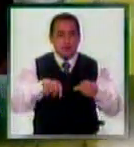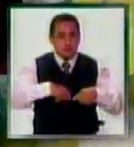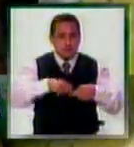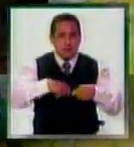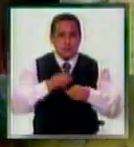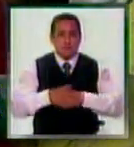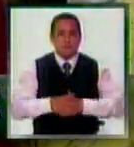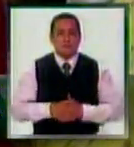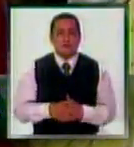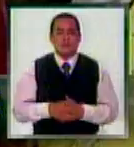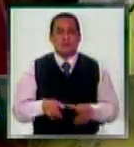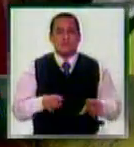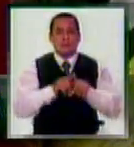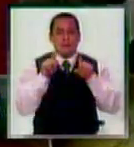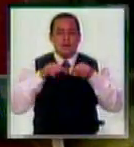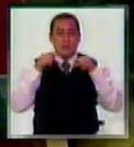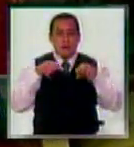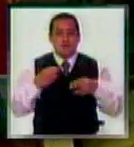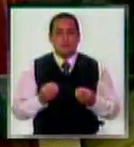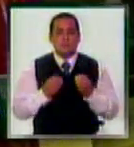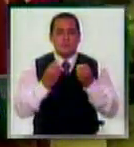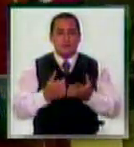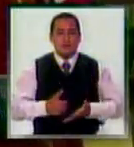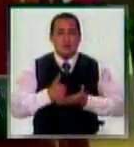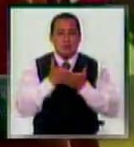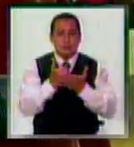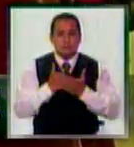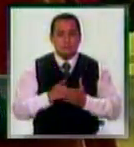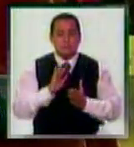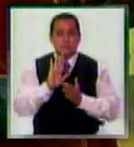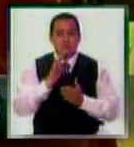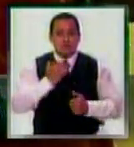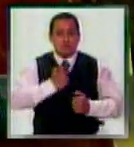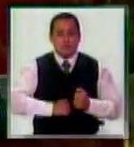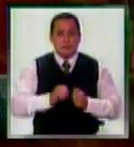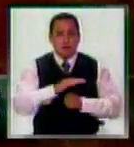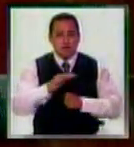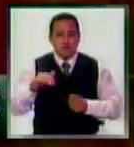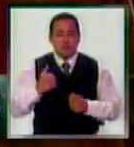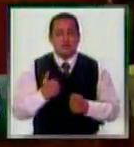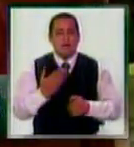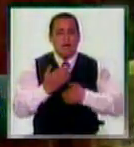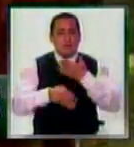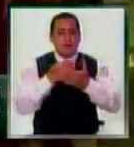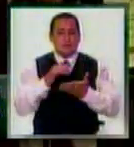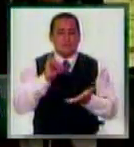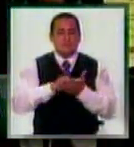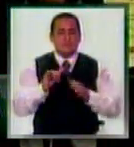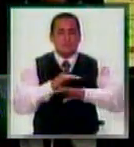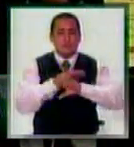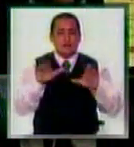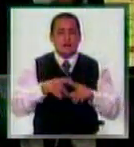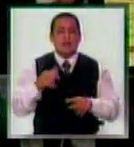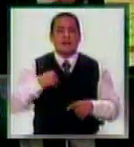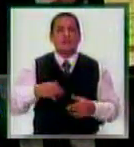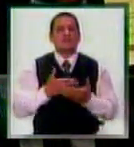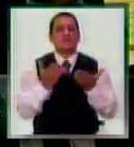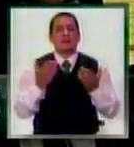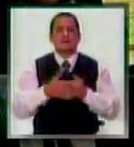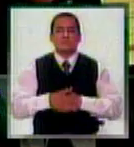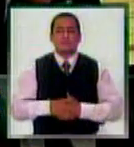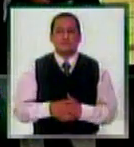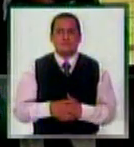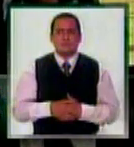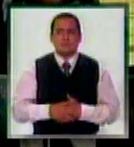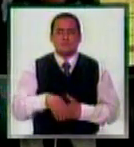Tienen que seguir cocinando. Entonces, eso es para ayudar a que nuestros hijos pensan lo que dijo su alcalde. ¿Dónde está el alcalde?